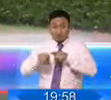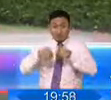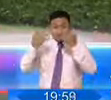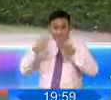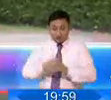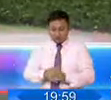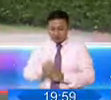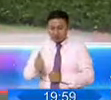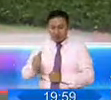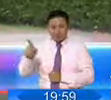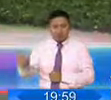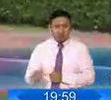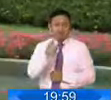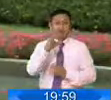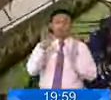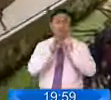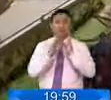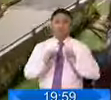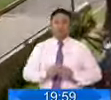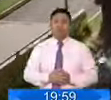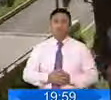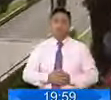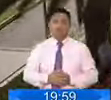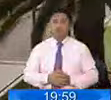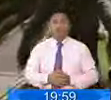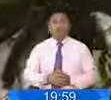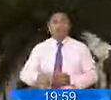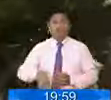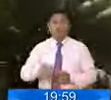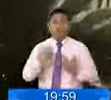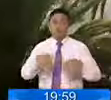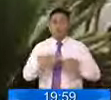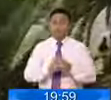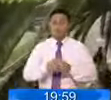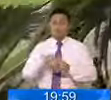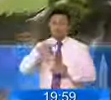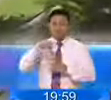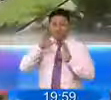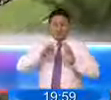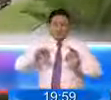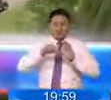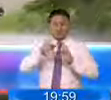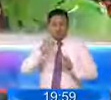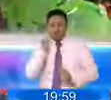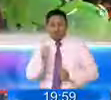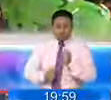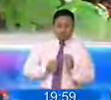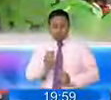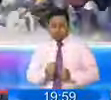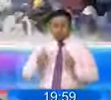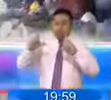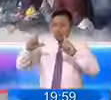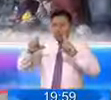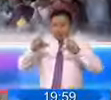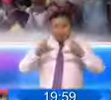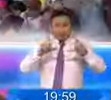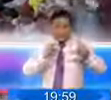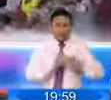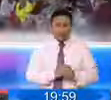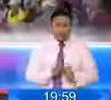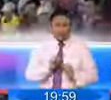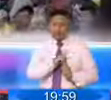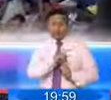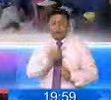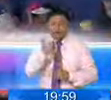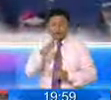se suban automáticamente al sistema. Registrar esos momentos más importantes cuando usted está corriendo por la paz y por